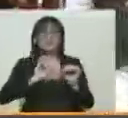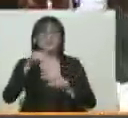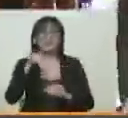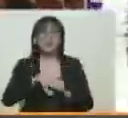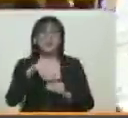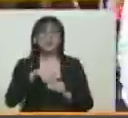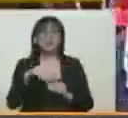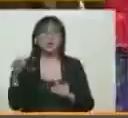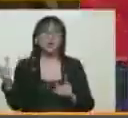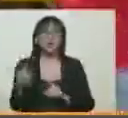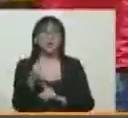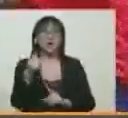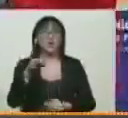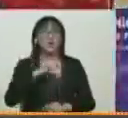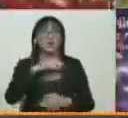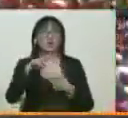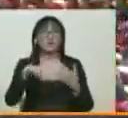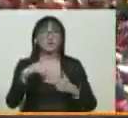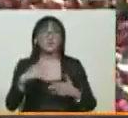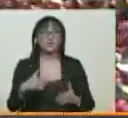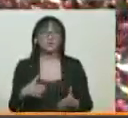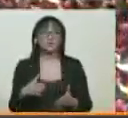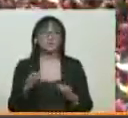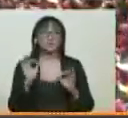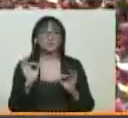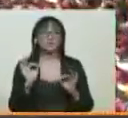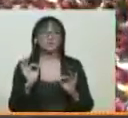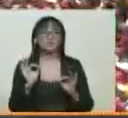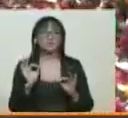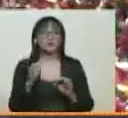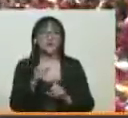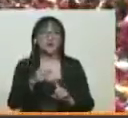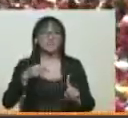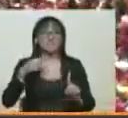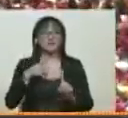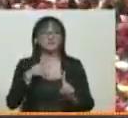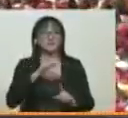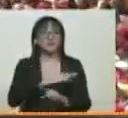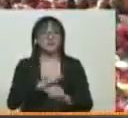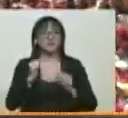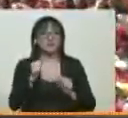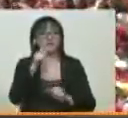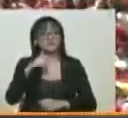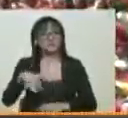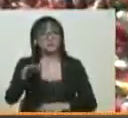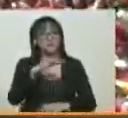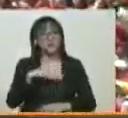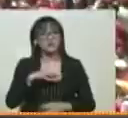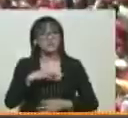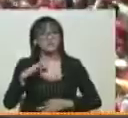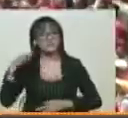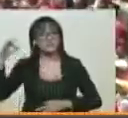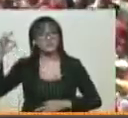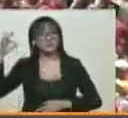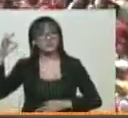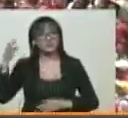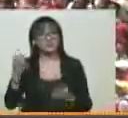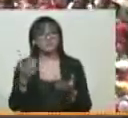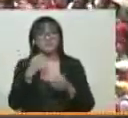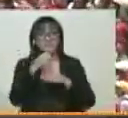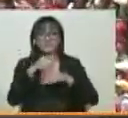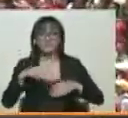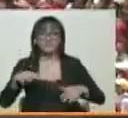los logros alcanzados en revolución. Reafirmó que Amazonas es una fuerza del pueblo espiritual y vino a pedir las